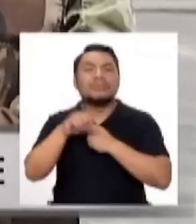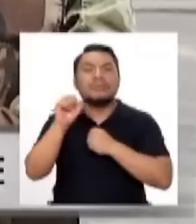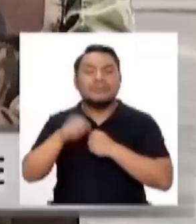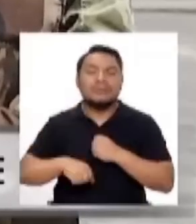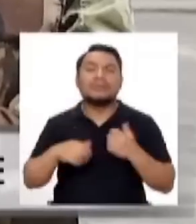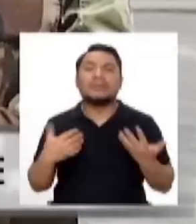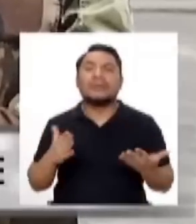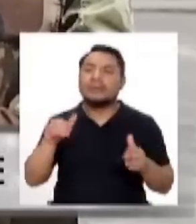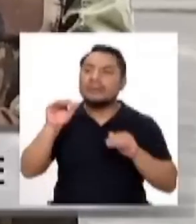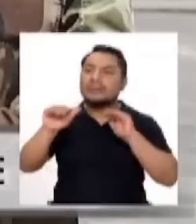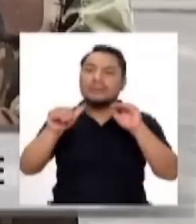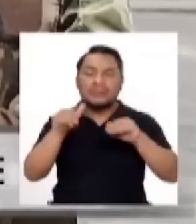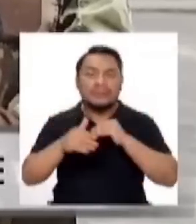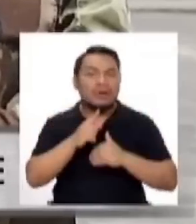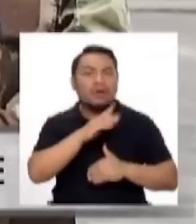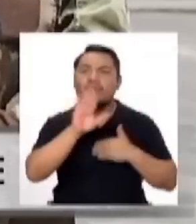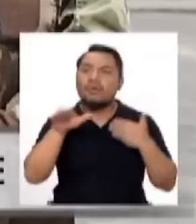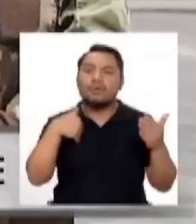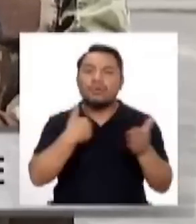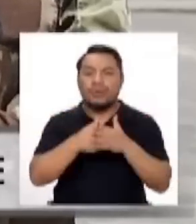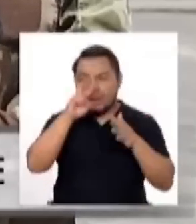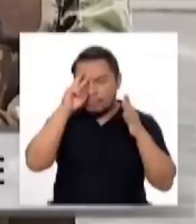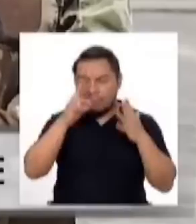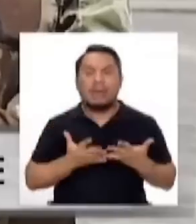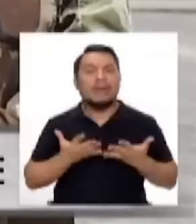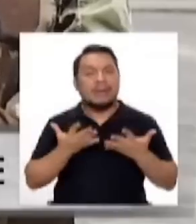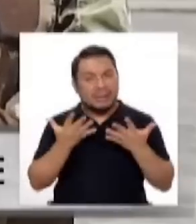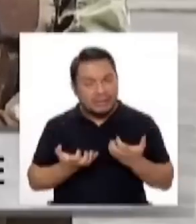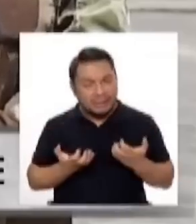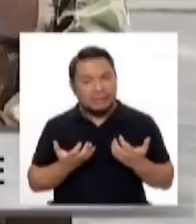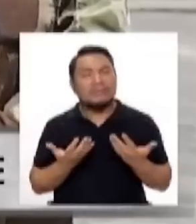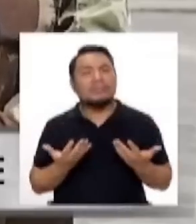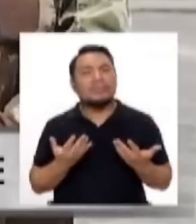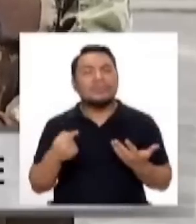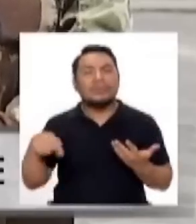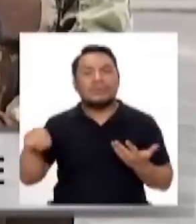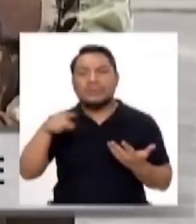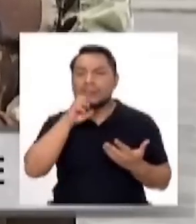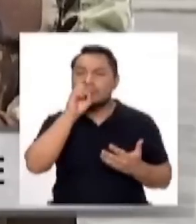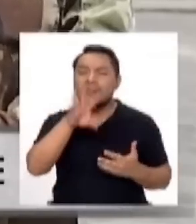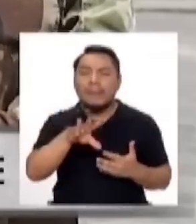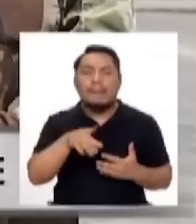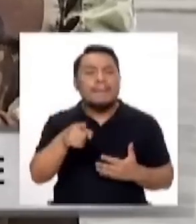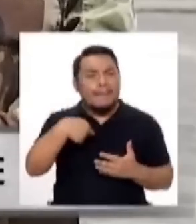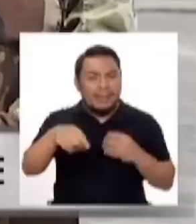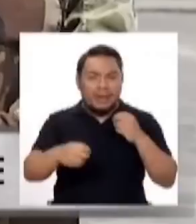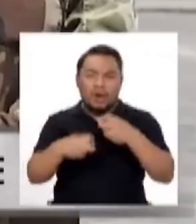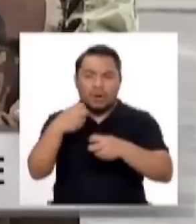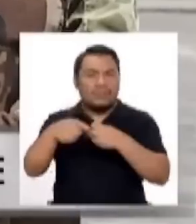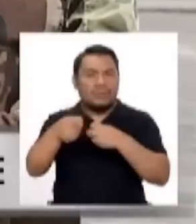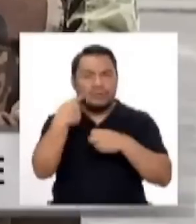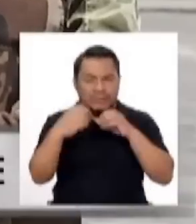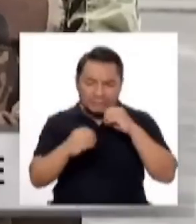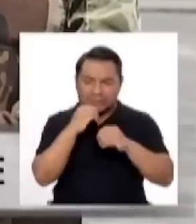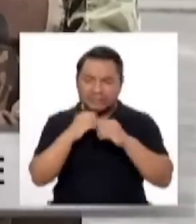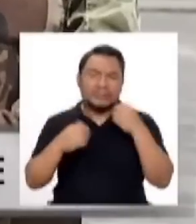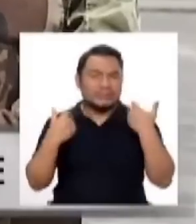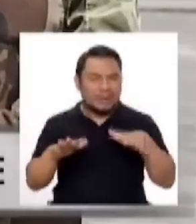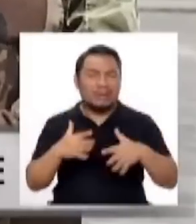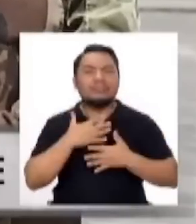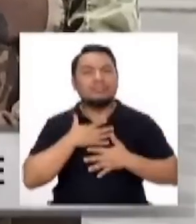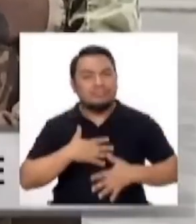está llamando a todos los patriotas que los queremos para decir: salgamos de esta crisis ya,